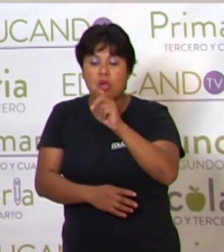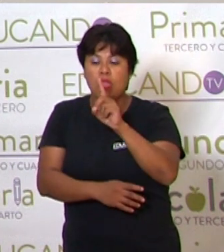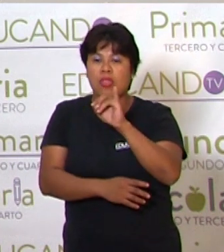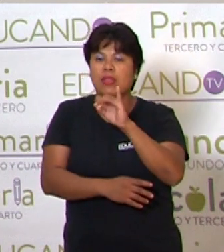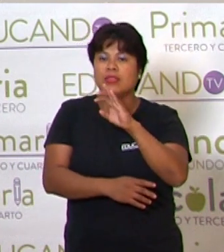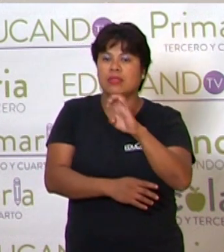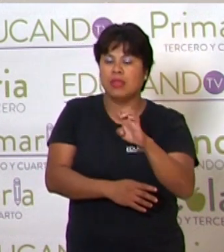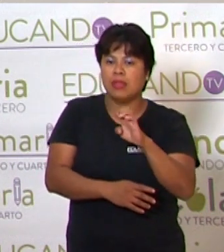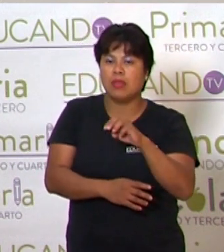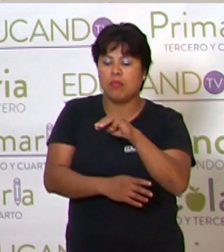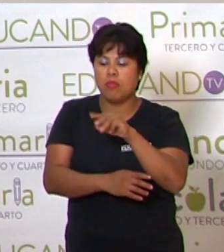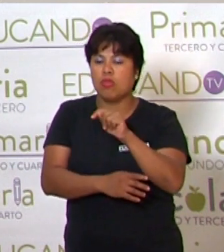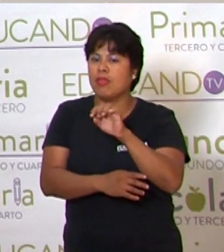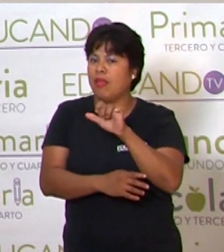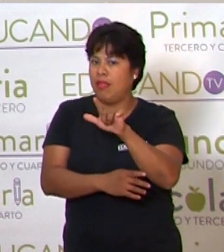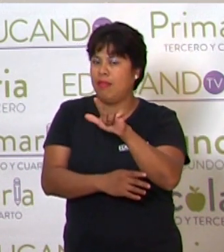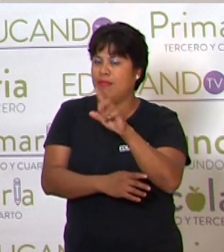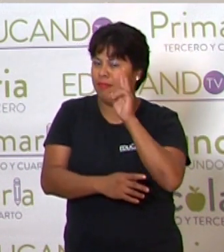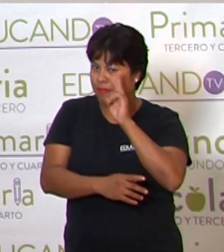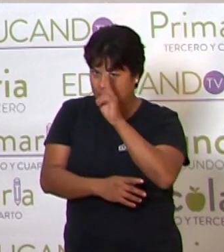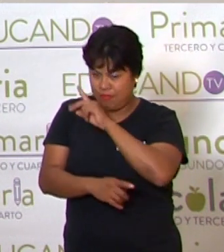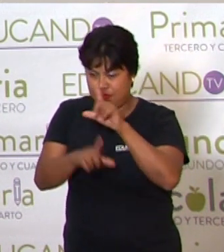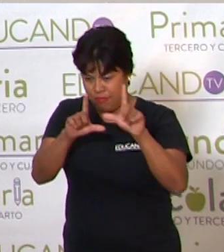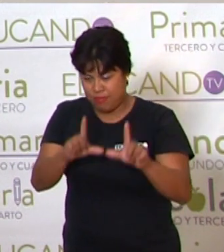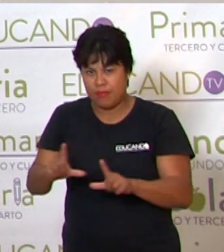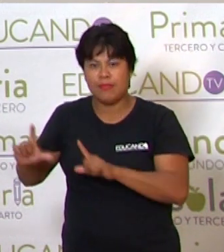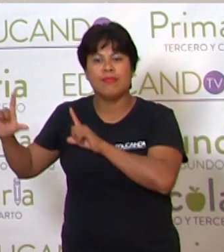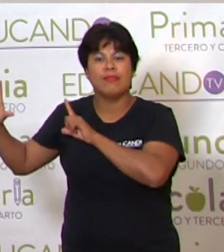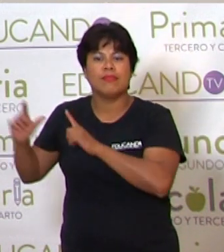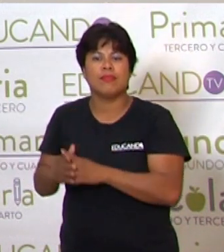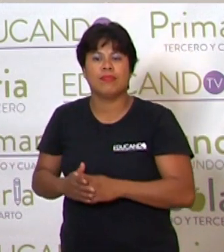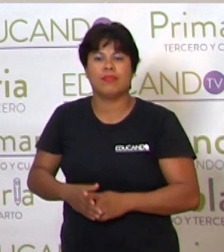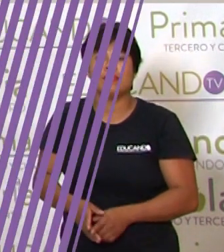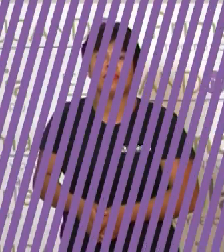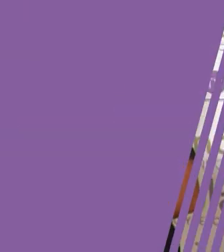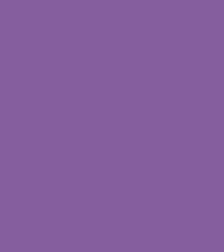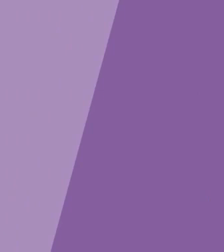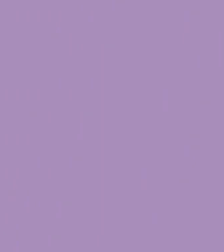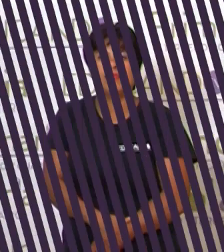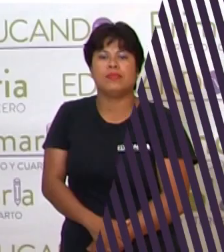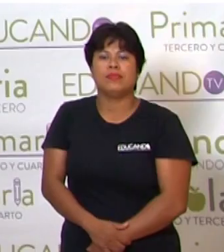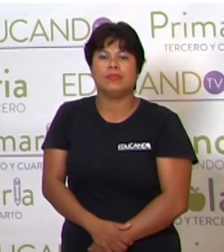Códice Nutal. Vamos a verlo en pantalla. Adelante, por favor.